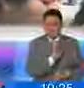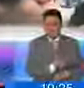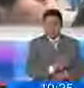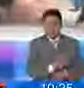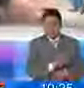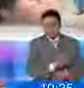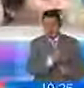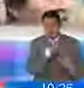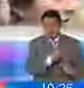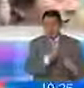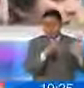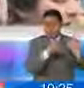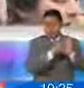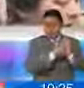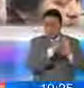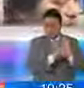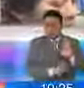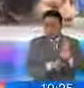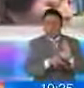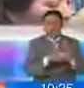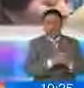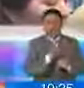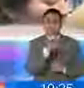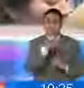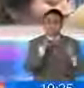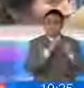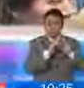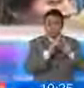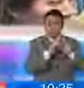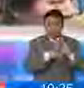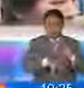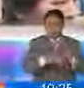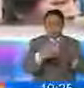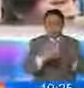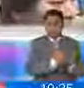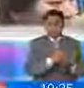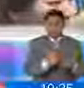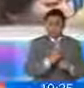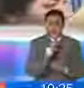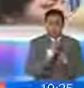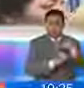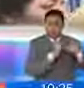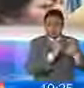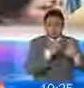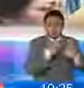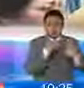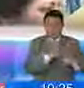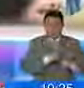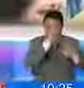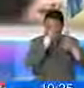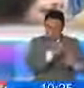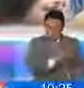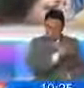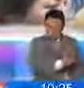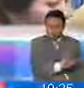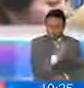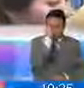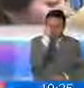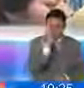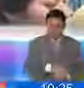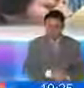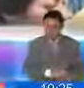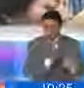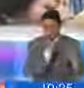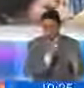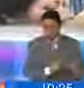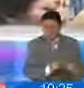de los propietarios de los 8 predios que serán expropiados en San José del Condado, nosotros respetamos ese legítimo interés individual.